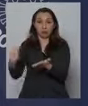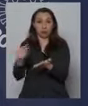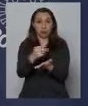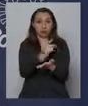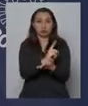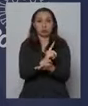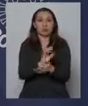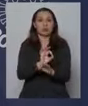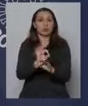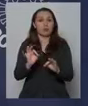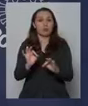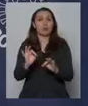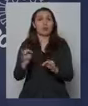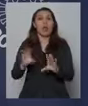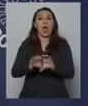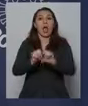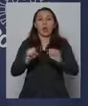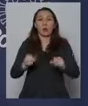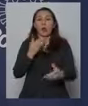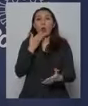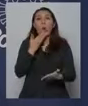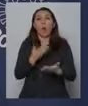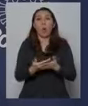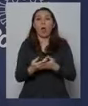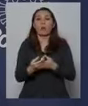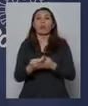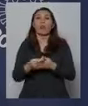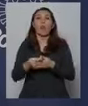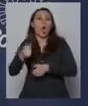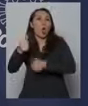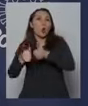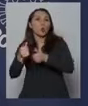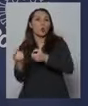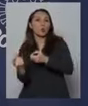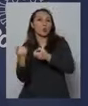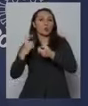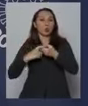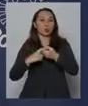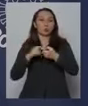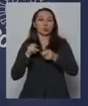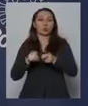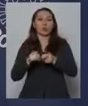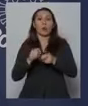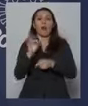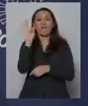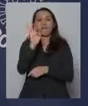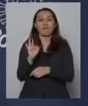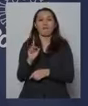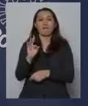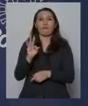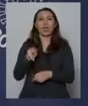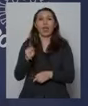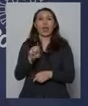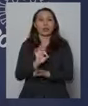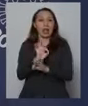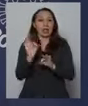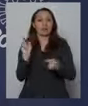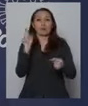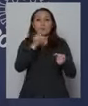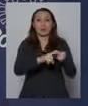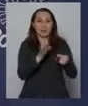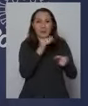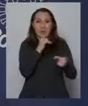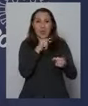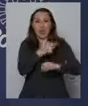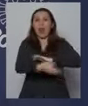no convinieron al momento de realizar la licitación de parte de FONASA. Son clínicas que no adhirieron